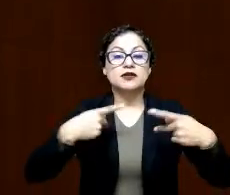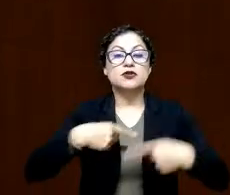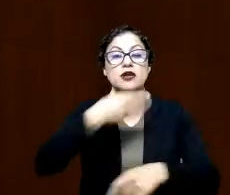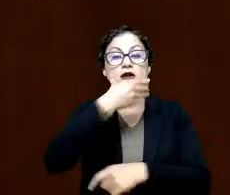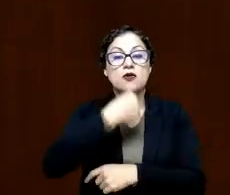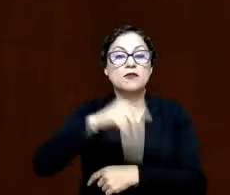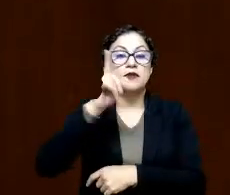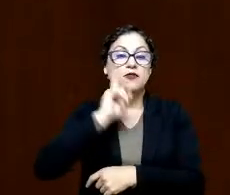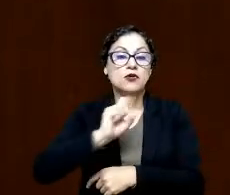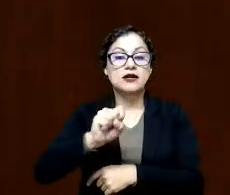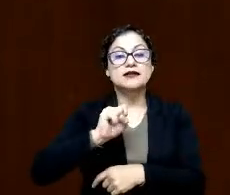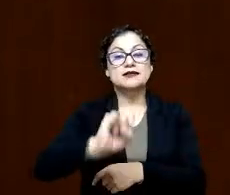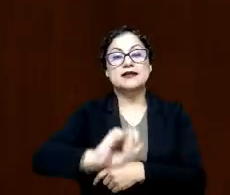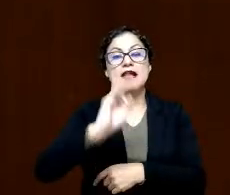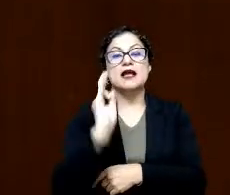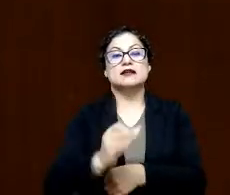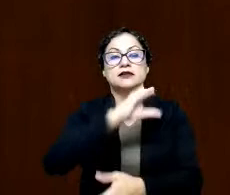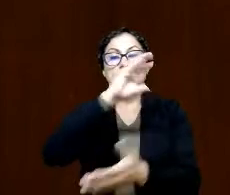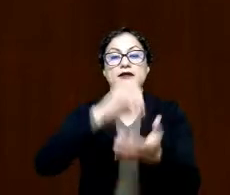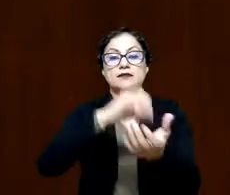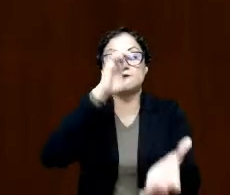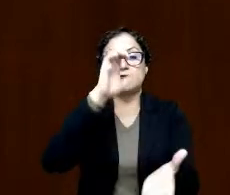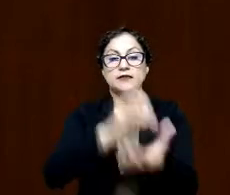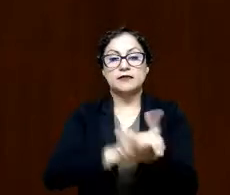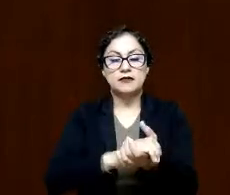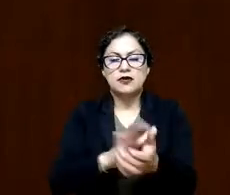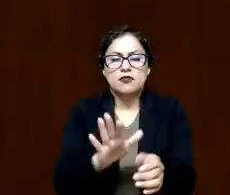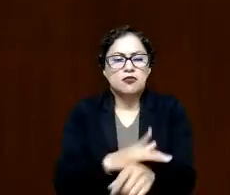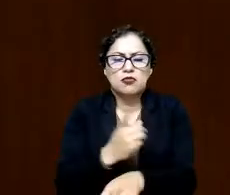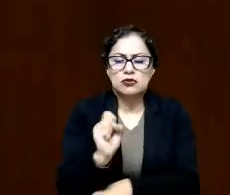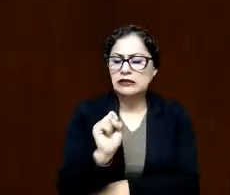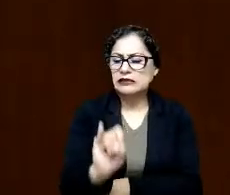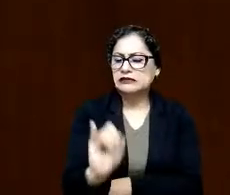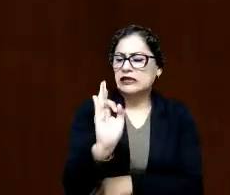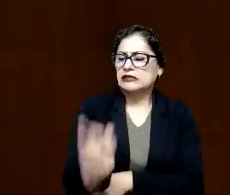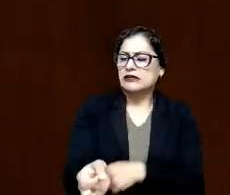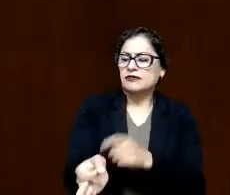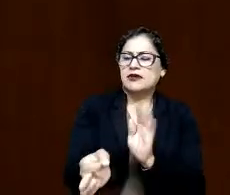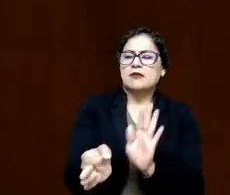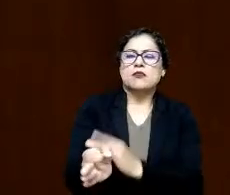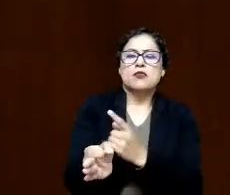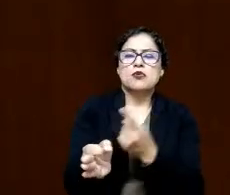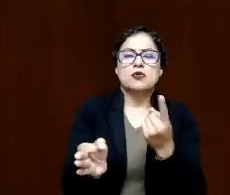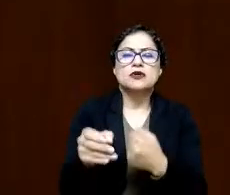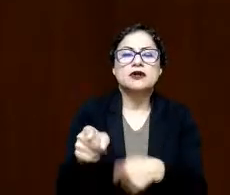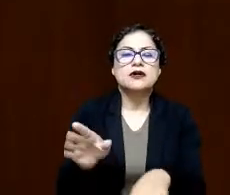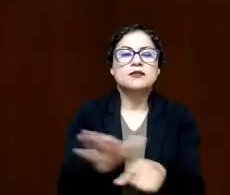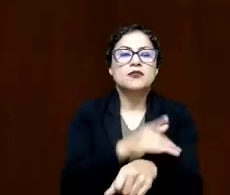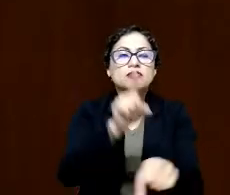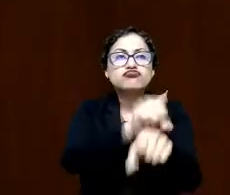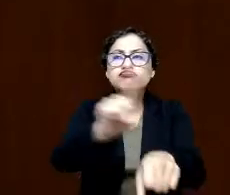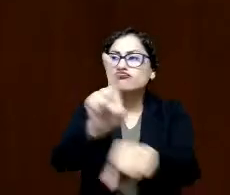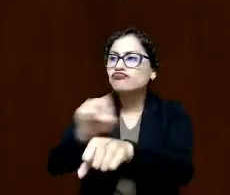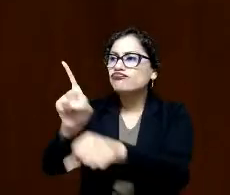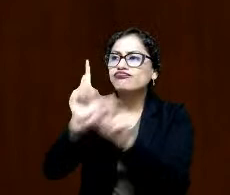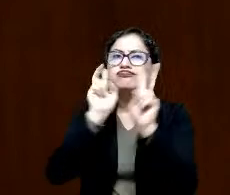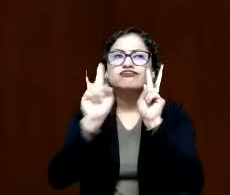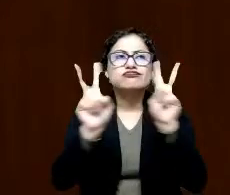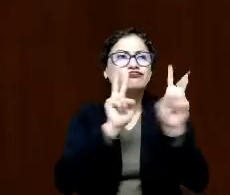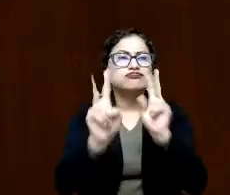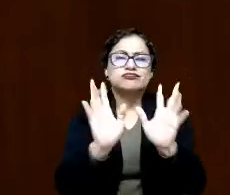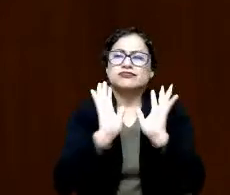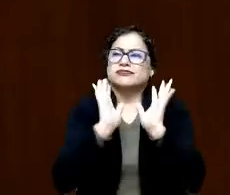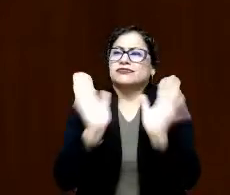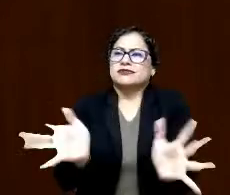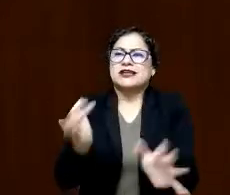aprueban los matrimonios igualitarios. ¿Pero por qué lo aprueban? Porque todo el tiempo lo vemos y lo vivimos. Es un tema que ha superado los